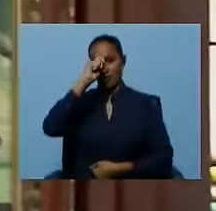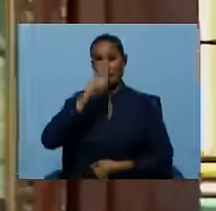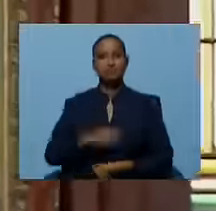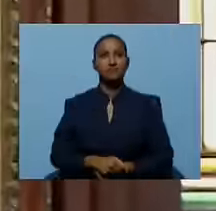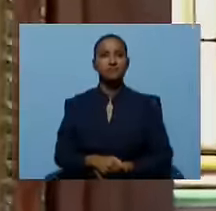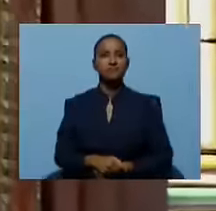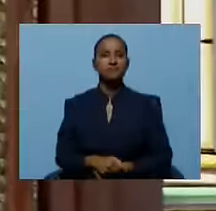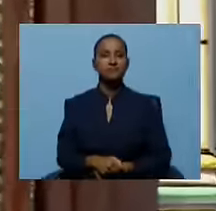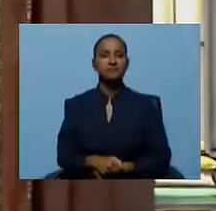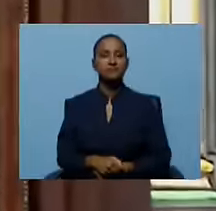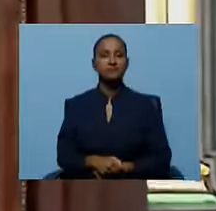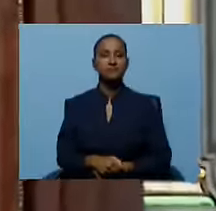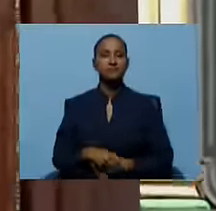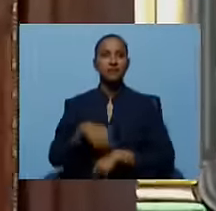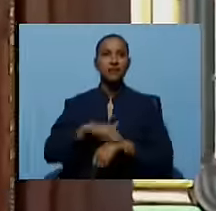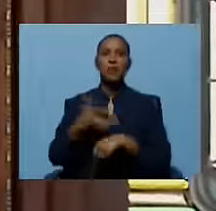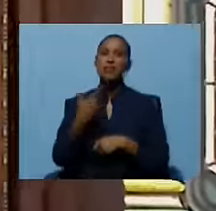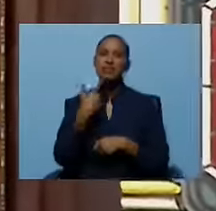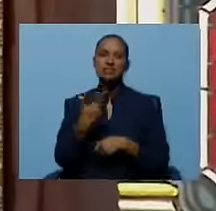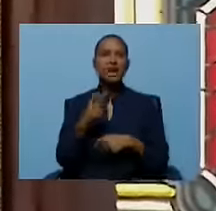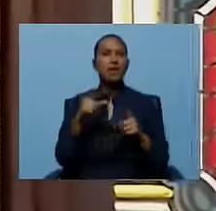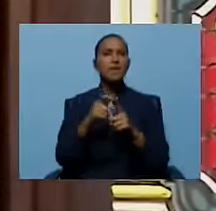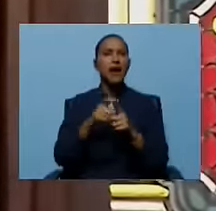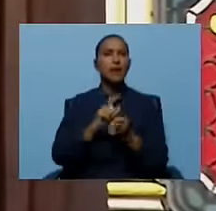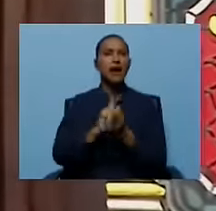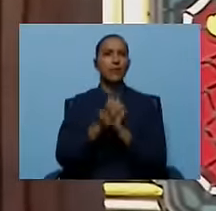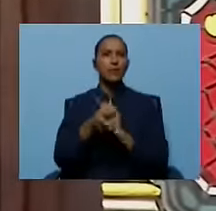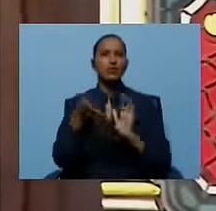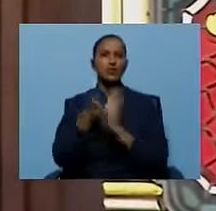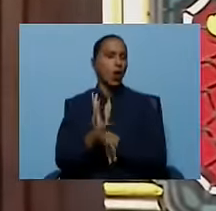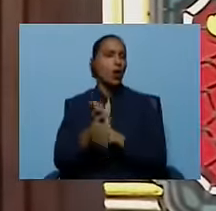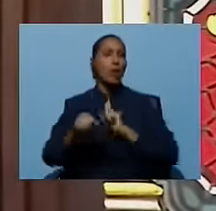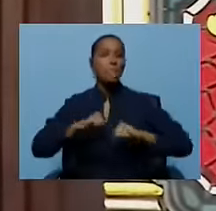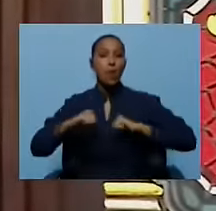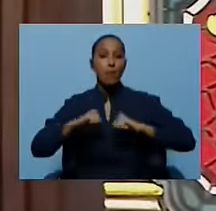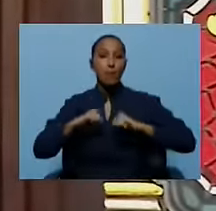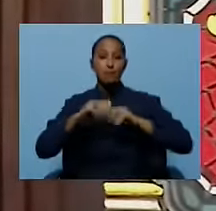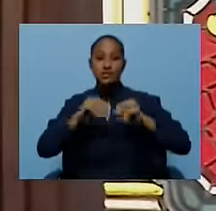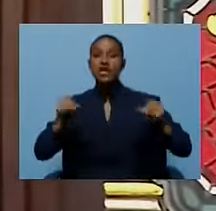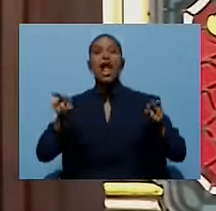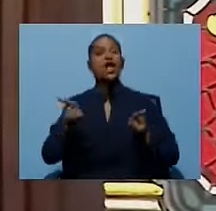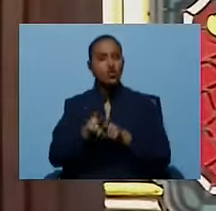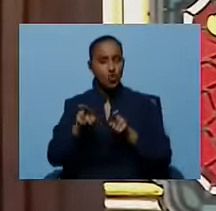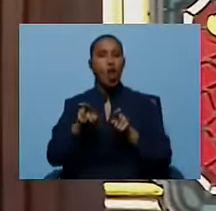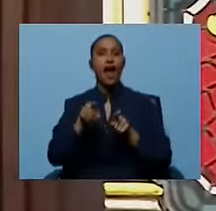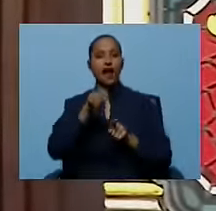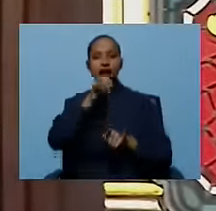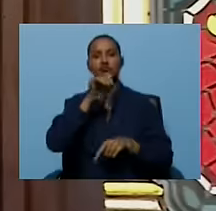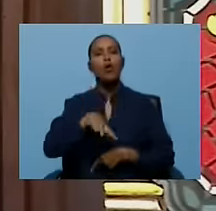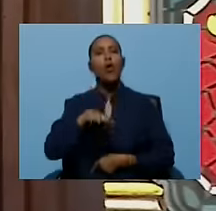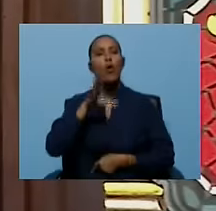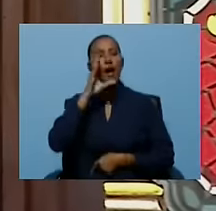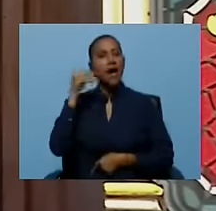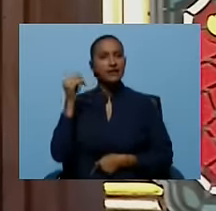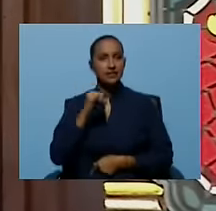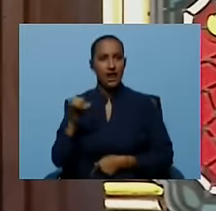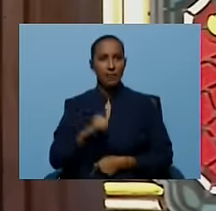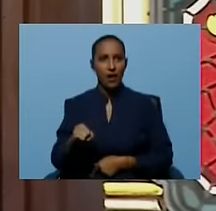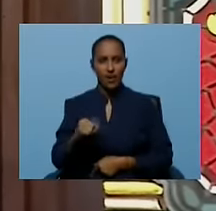Tierra es como decir en Venezuela Ezequiel Zamora. La voy a poner aquí para que